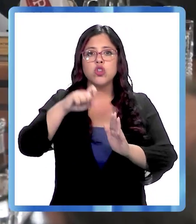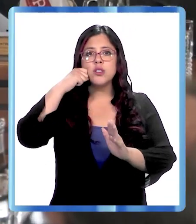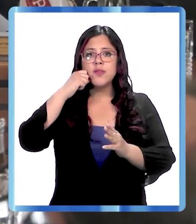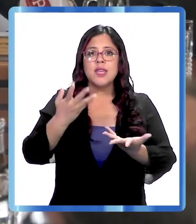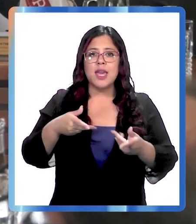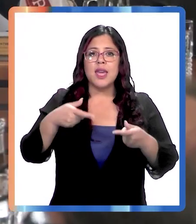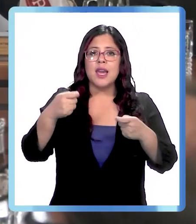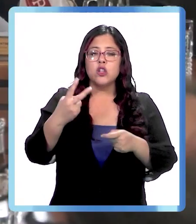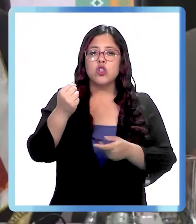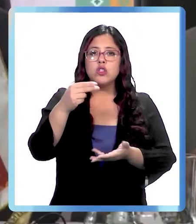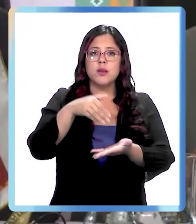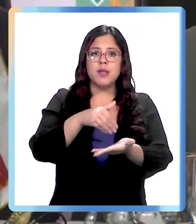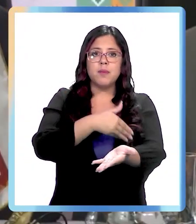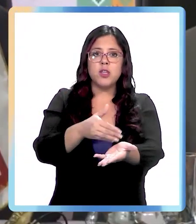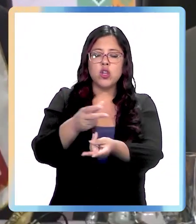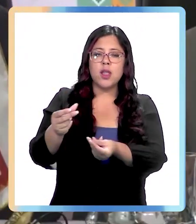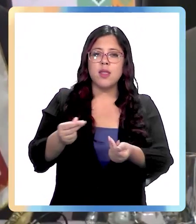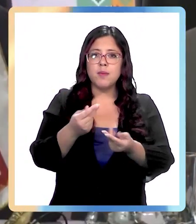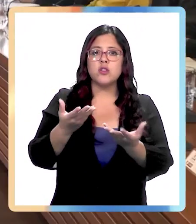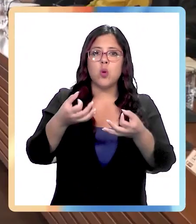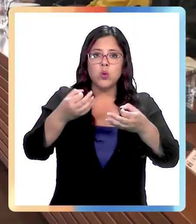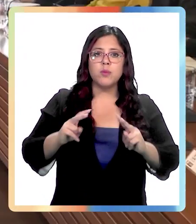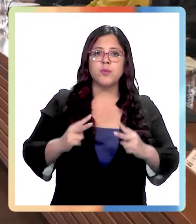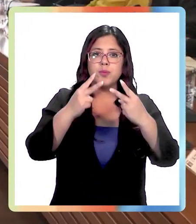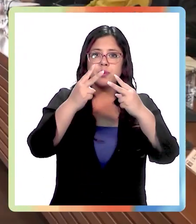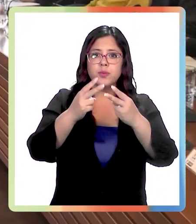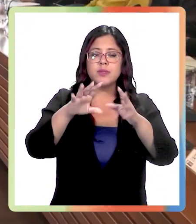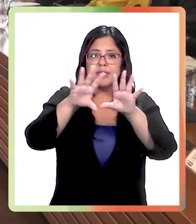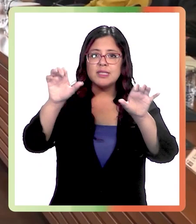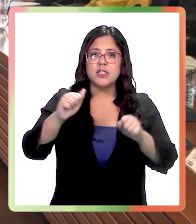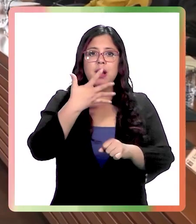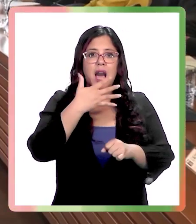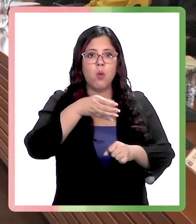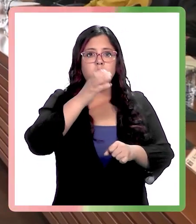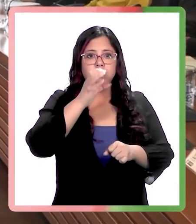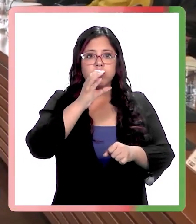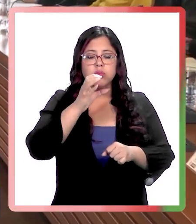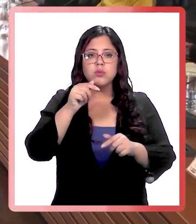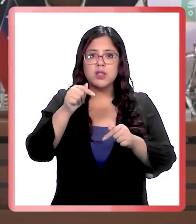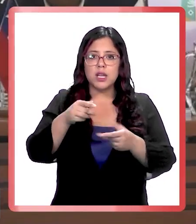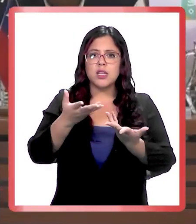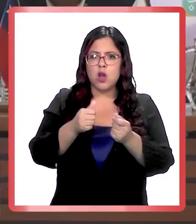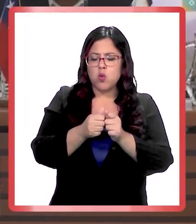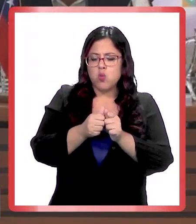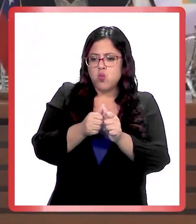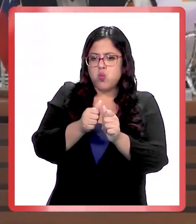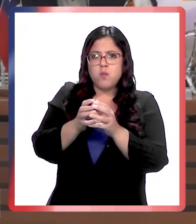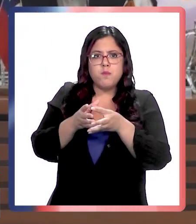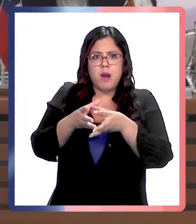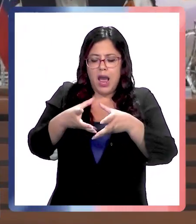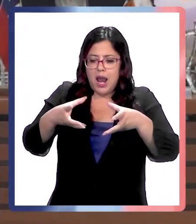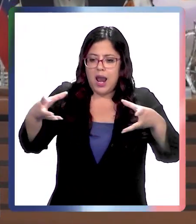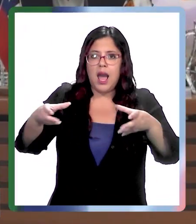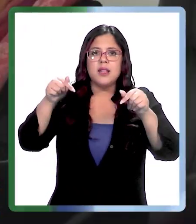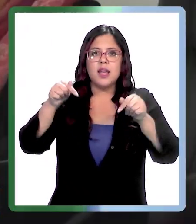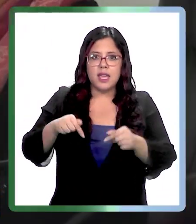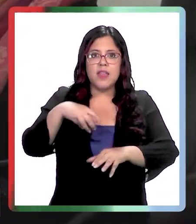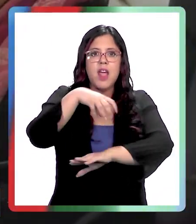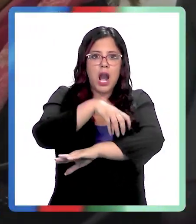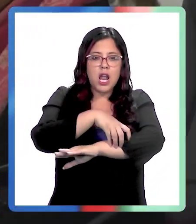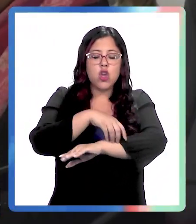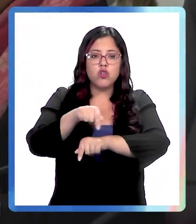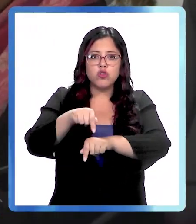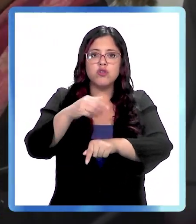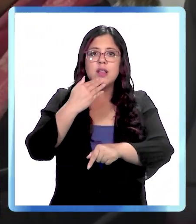una inversión de 12 mil millones de pesos para la construcción del sistema de agua potable rural más extenso de la región en Freire. La obra,